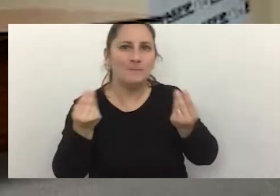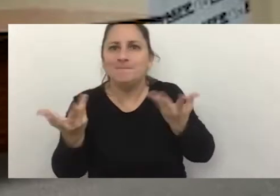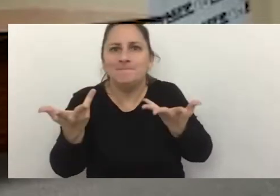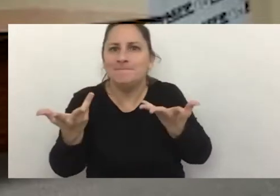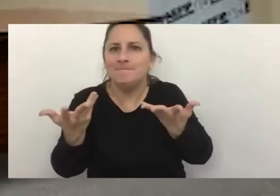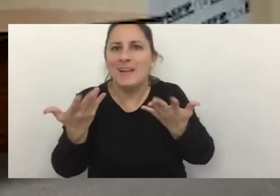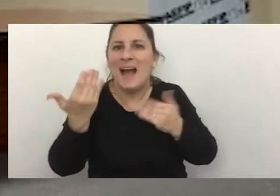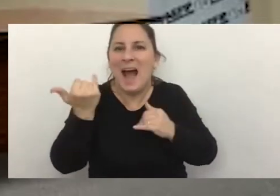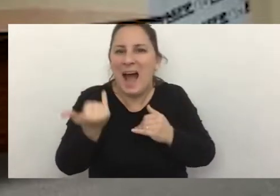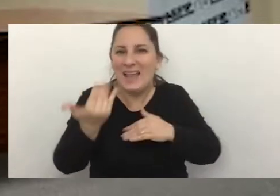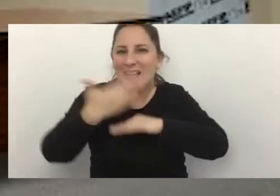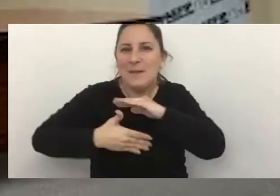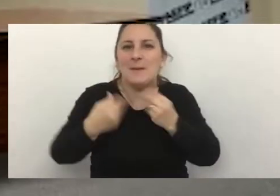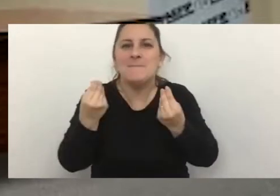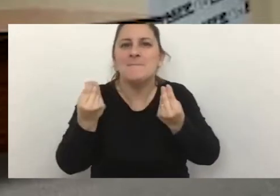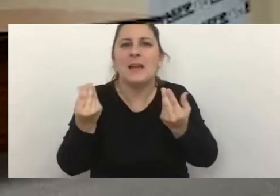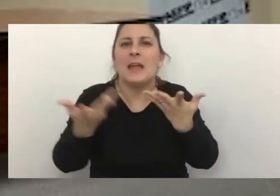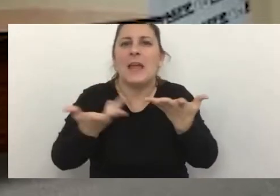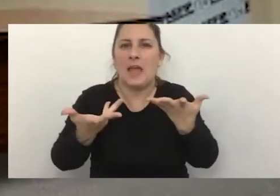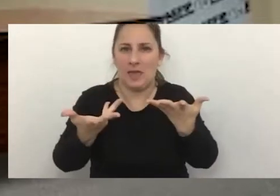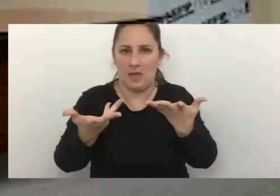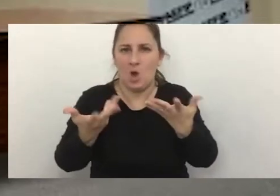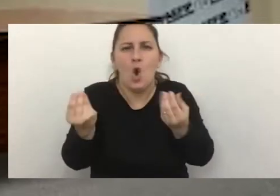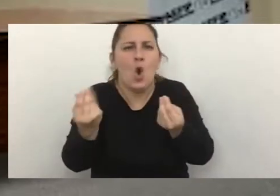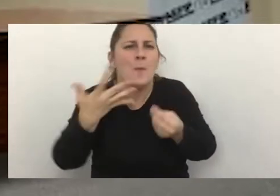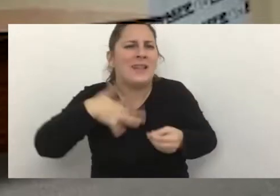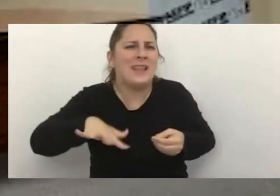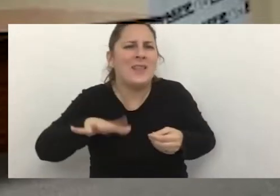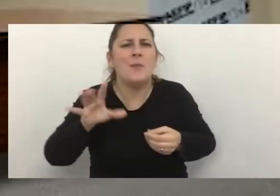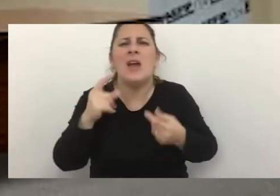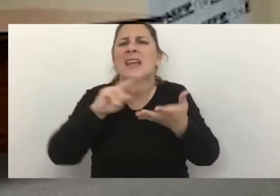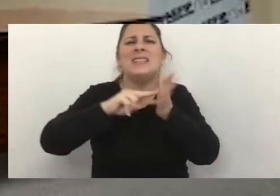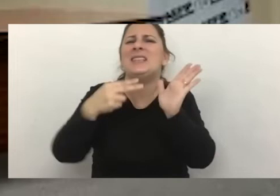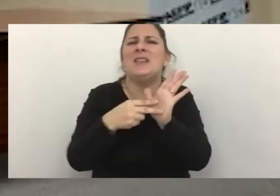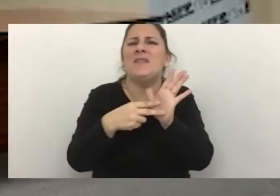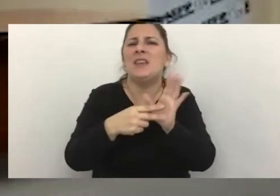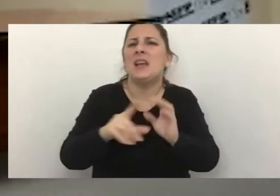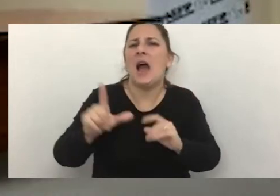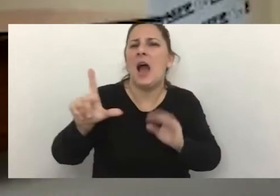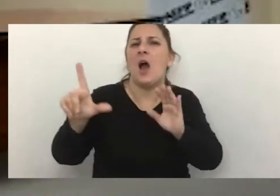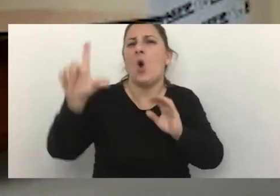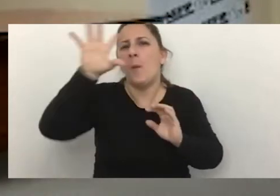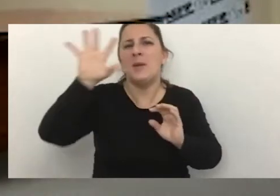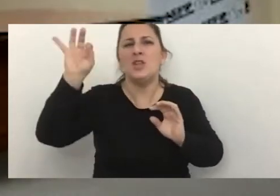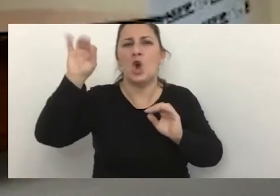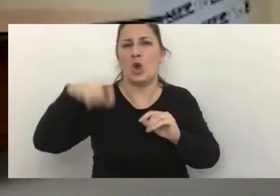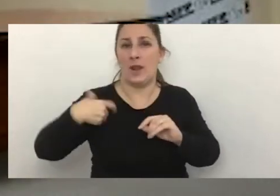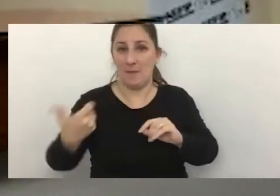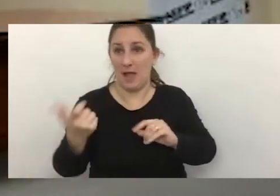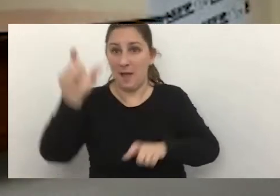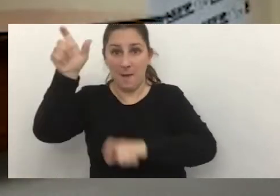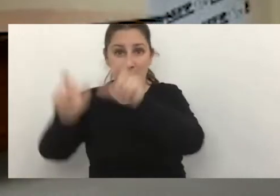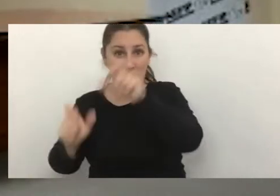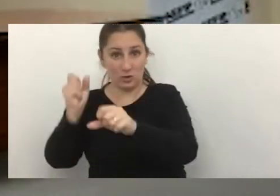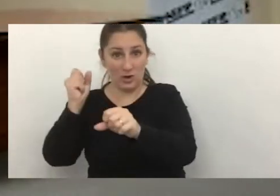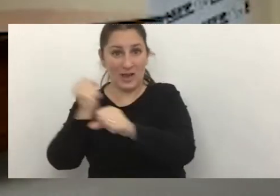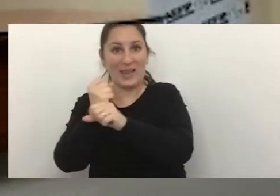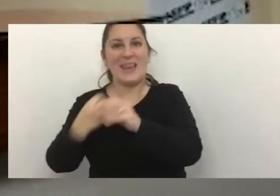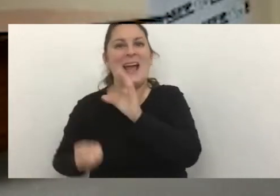bueno, ¿cómo entendemos opinión? ¿Qué alcance tiene la opinión gremial? Estos trabajadores que querían formar un